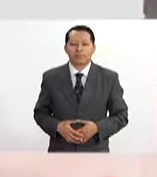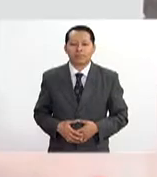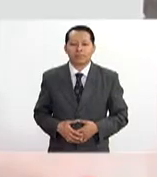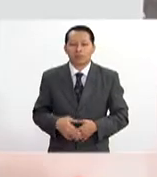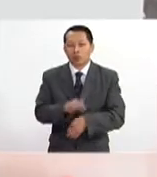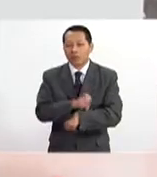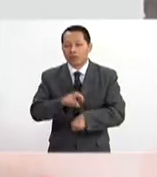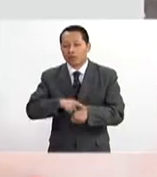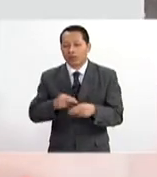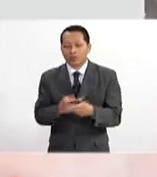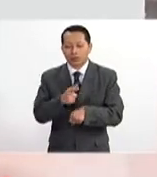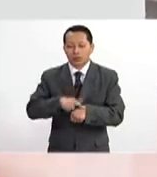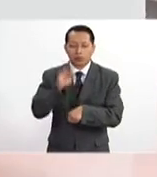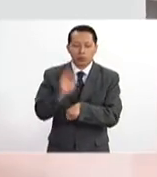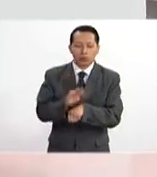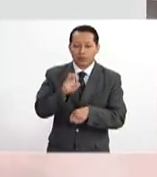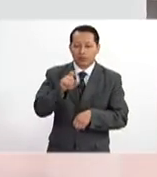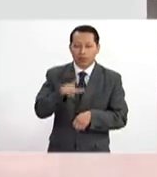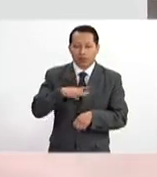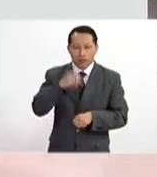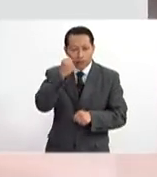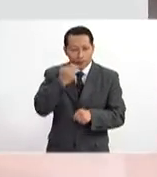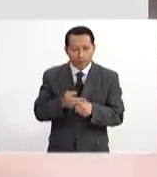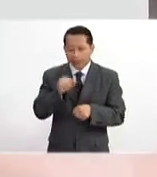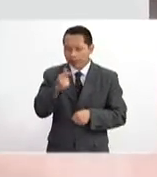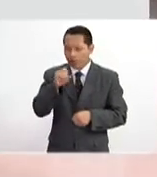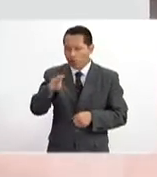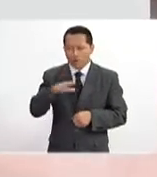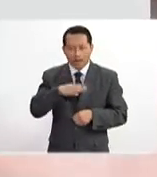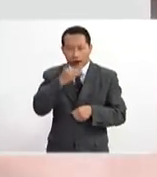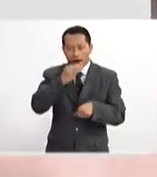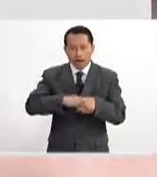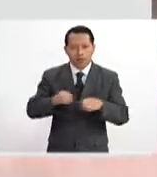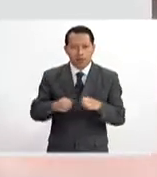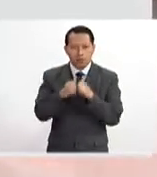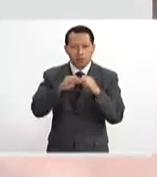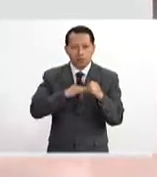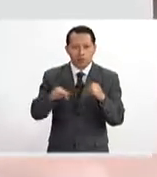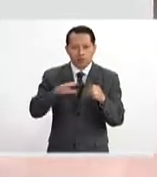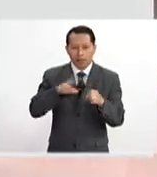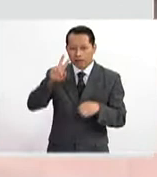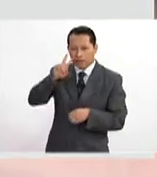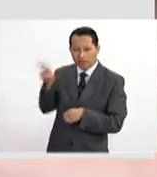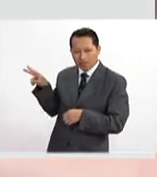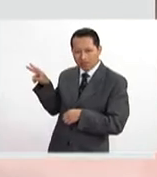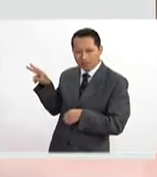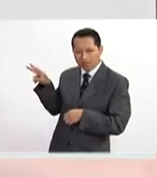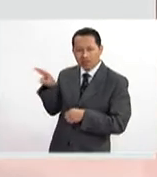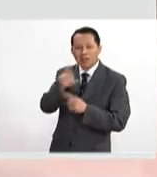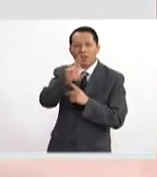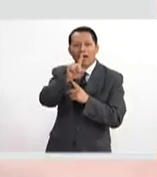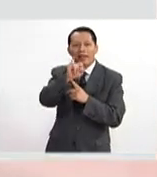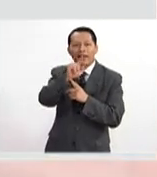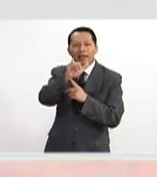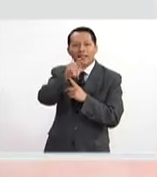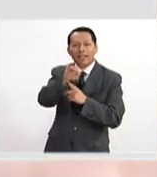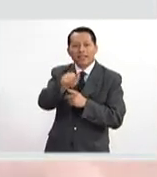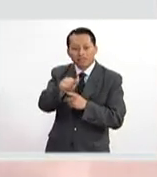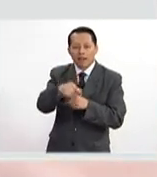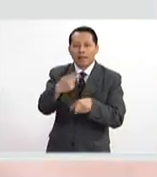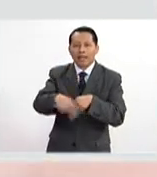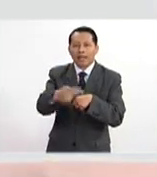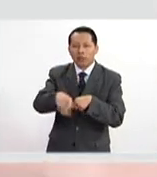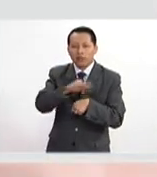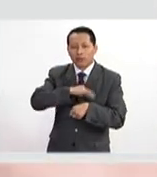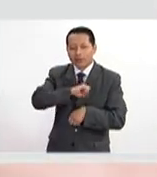La Coordinación Nacional de Protección Civil de la Secretaría de Gobernación emitió una alerta por el robo de una fuente radiactiva en Jalisco que dijo puede ser peligrosa para la